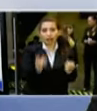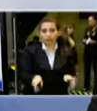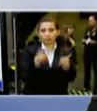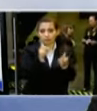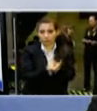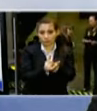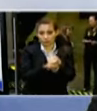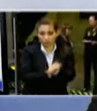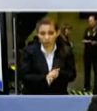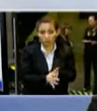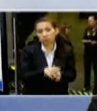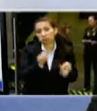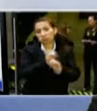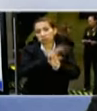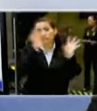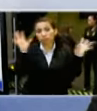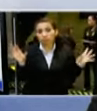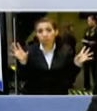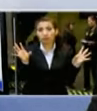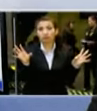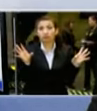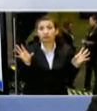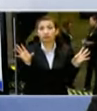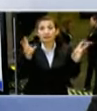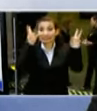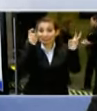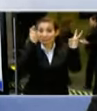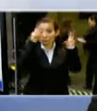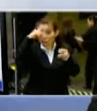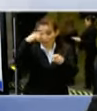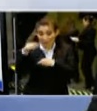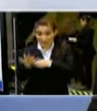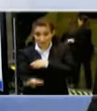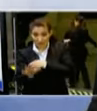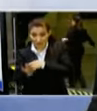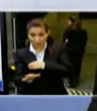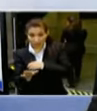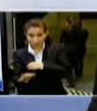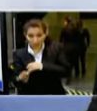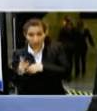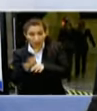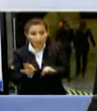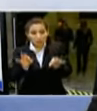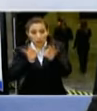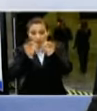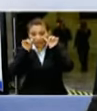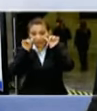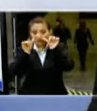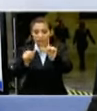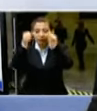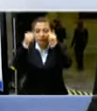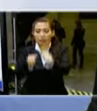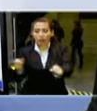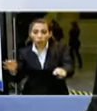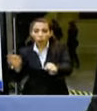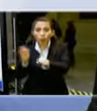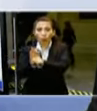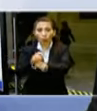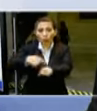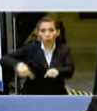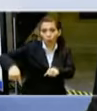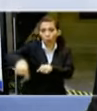drogas. Evidentemente, el tema para México, la prioridad para México debe ser la seguridad de